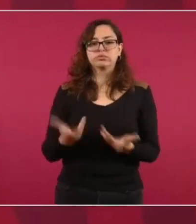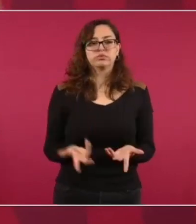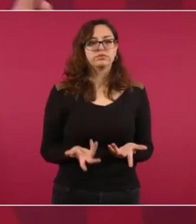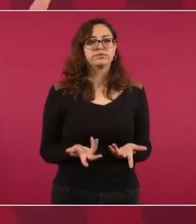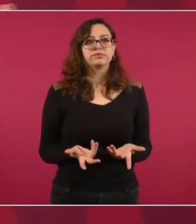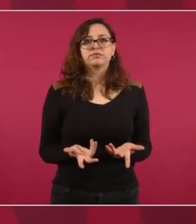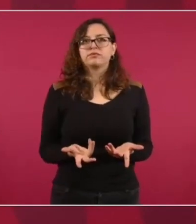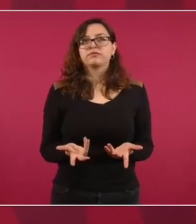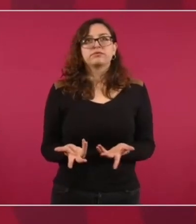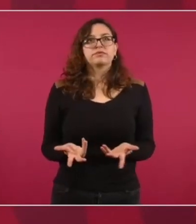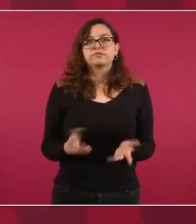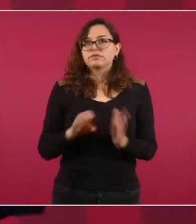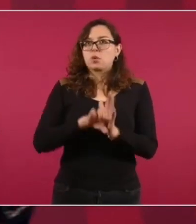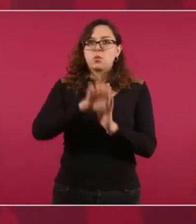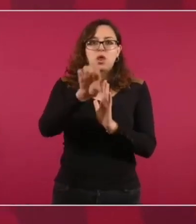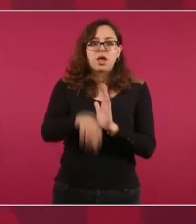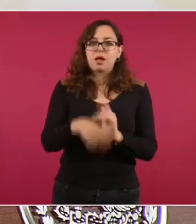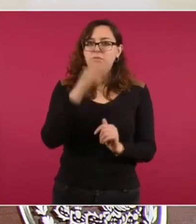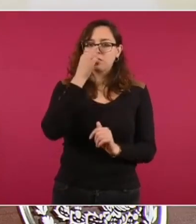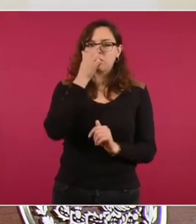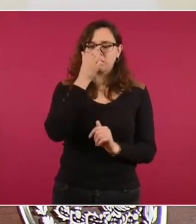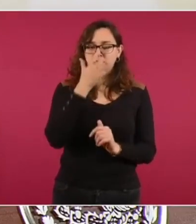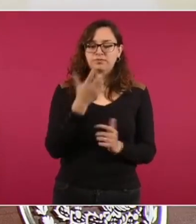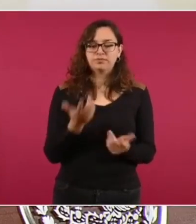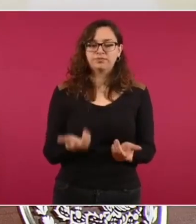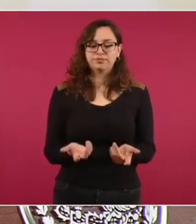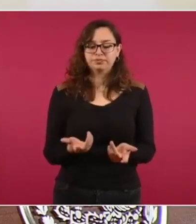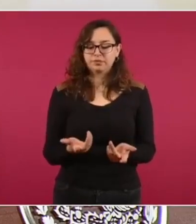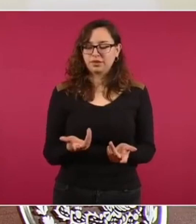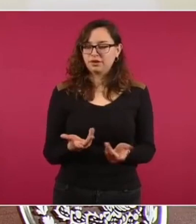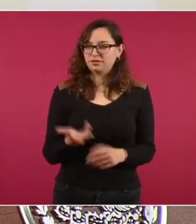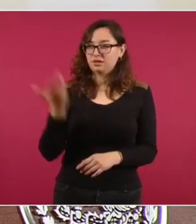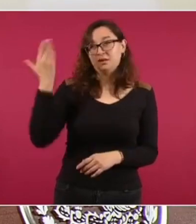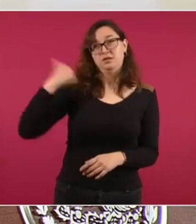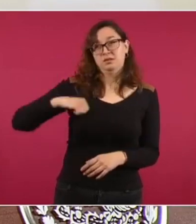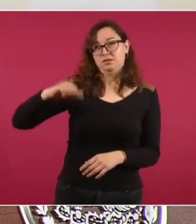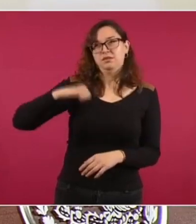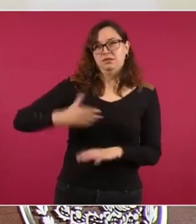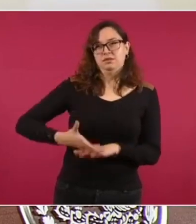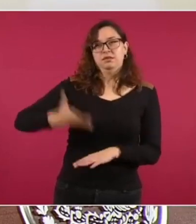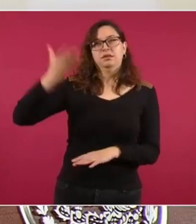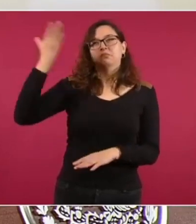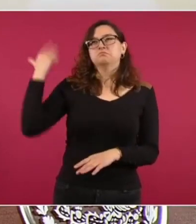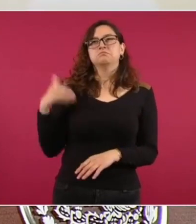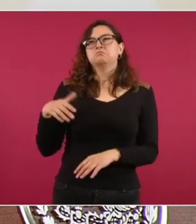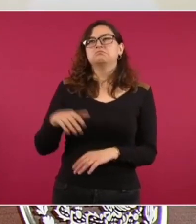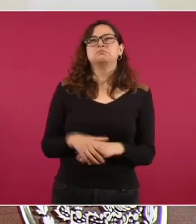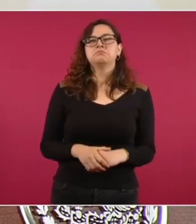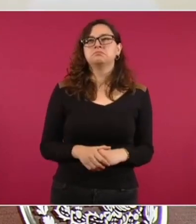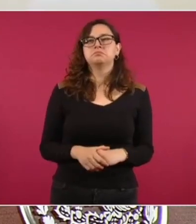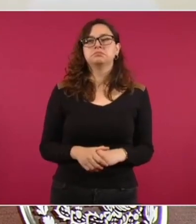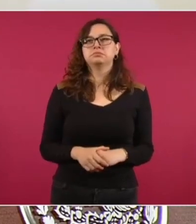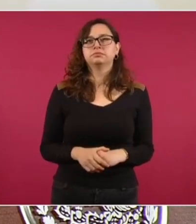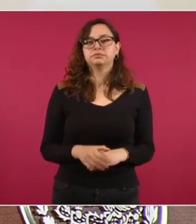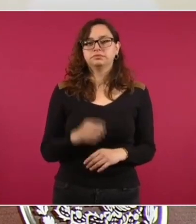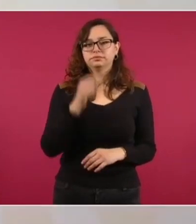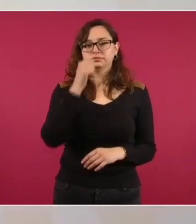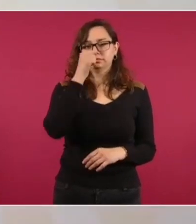Entregaban, no sé, en aquel entonces, esto